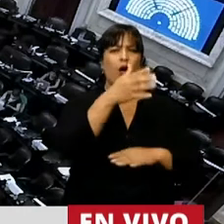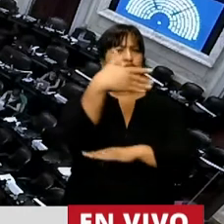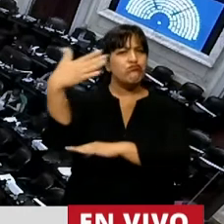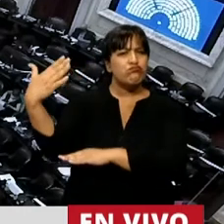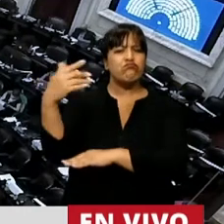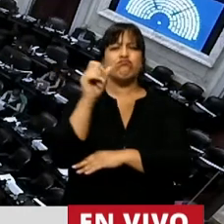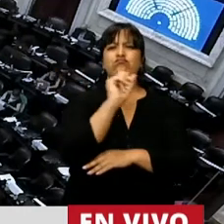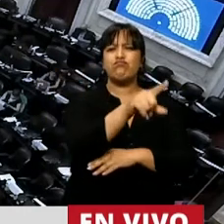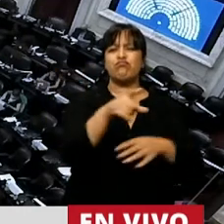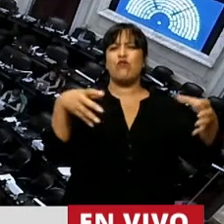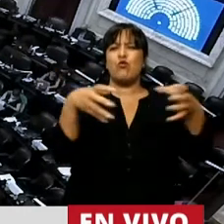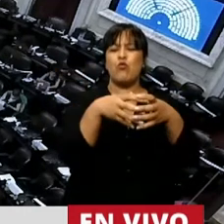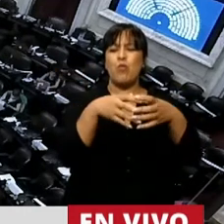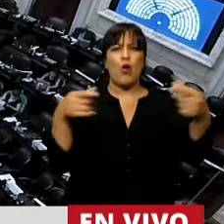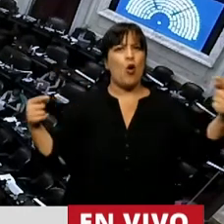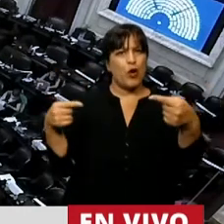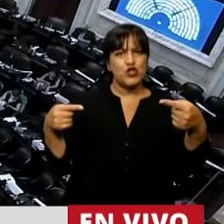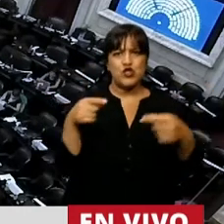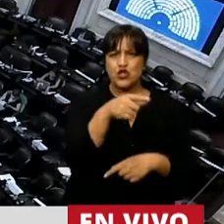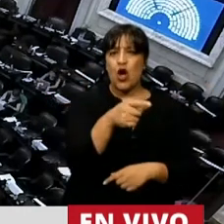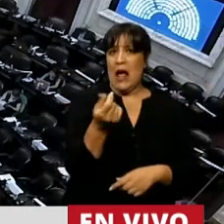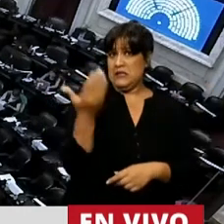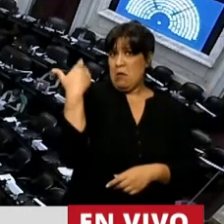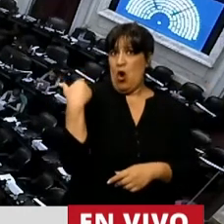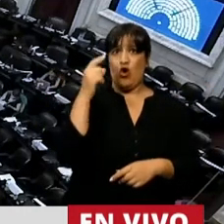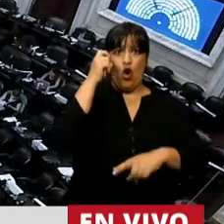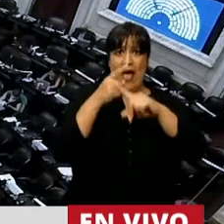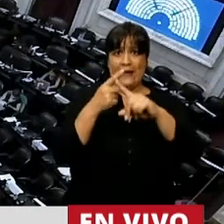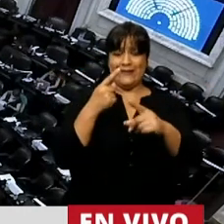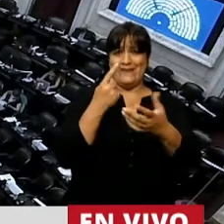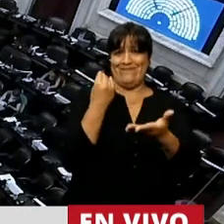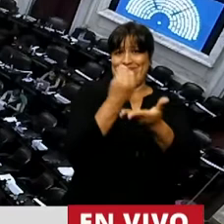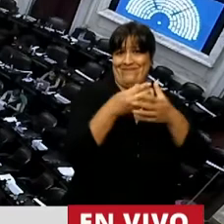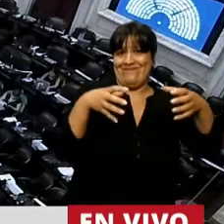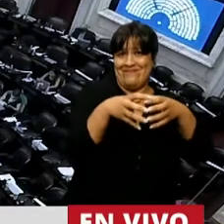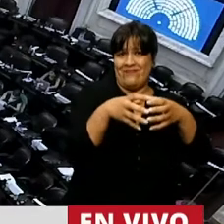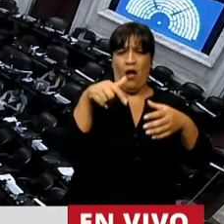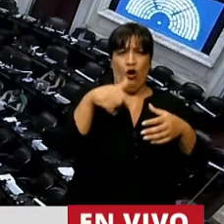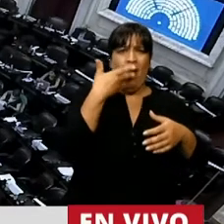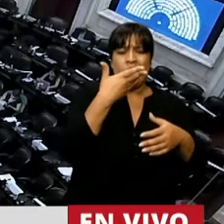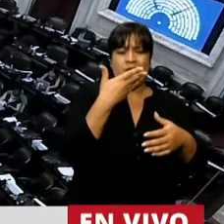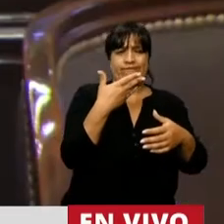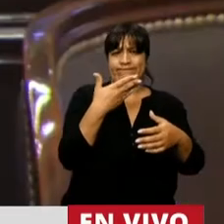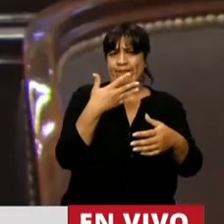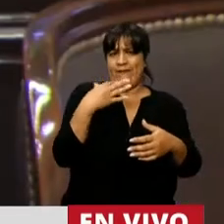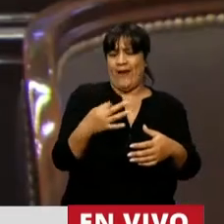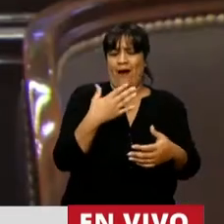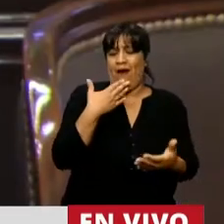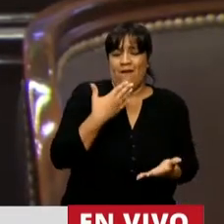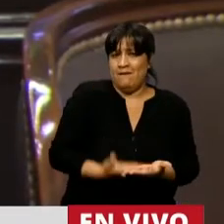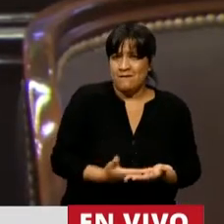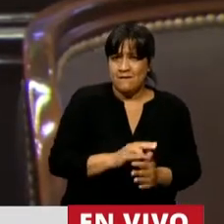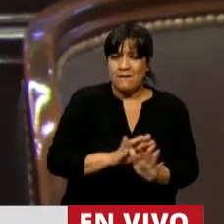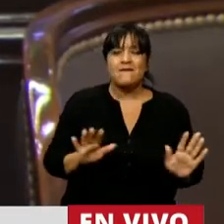dirigentes de la oposición que hasta hace poco tiempo fuera un gobierno y del señor presidente cristina siempre dice que